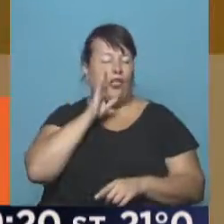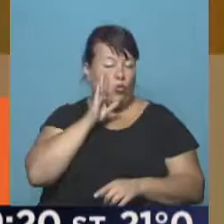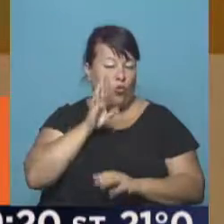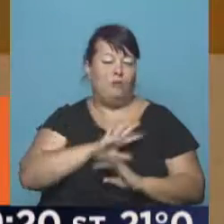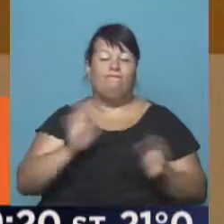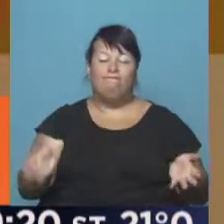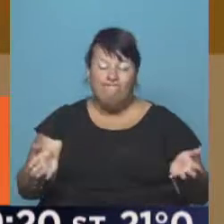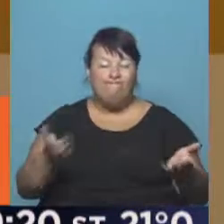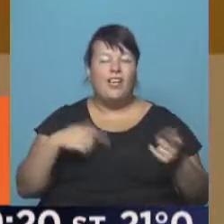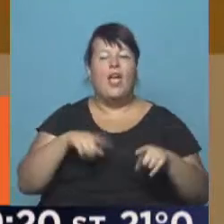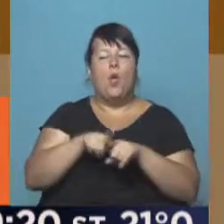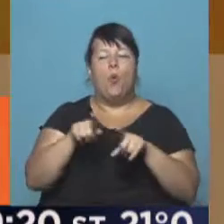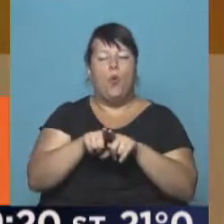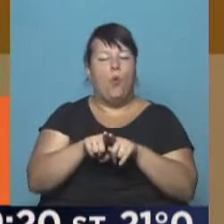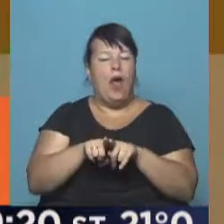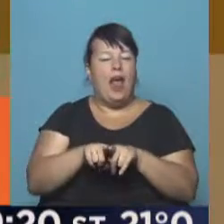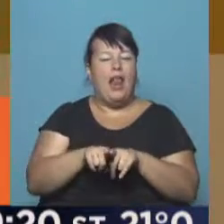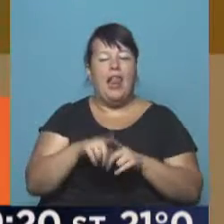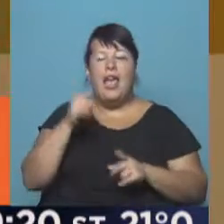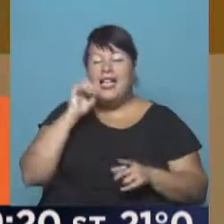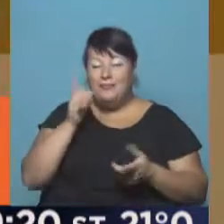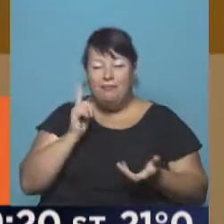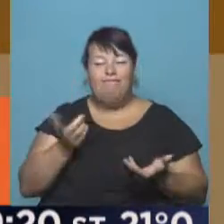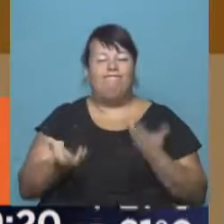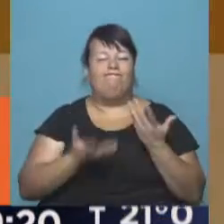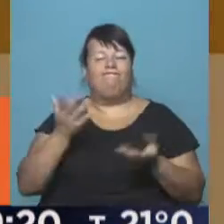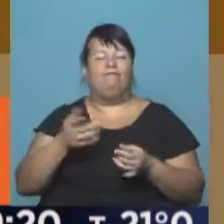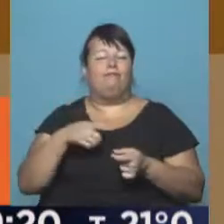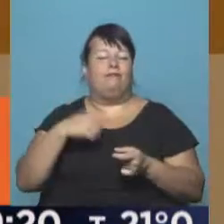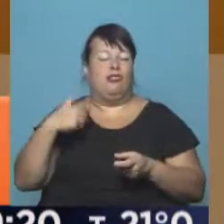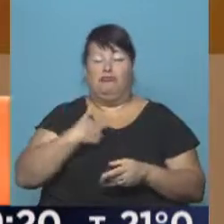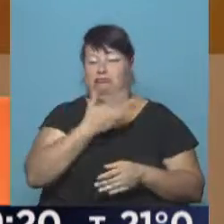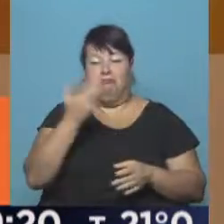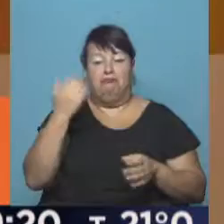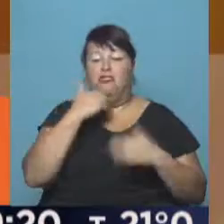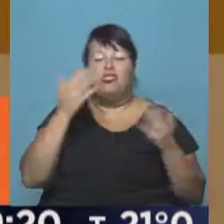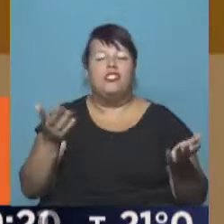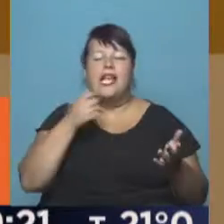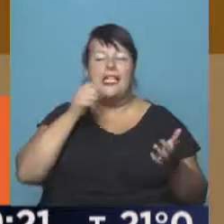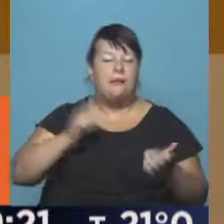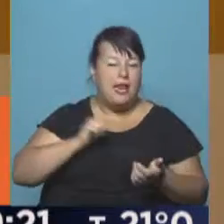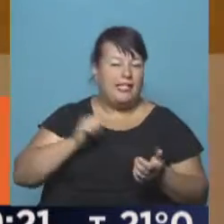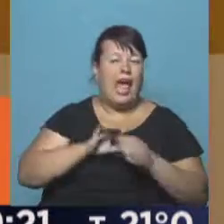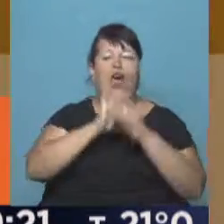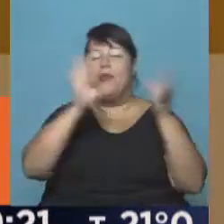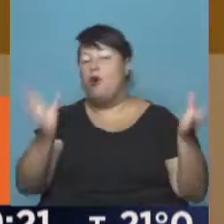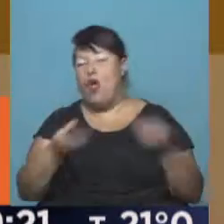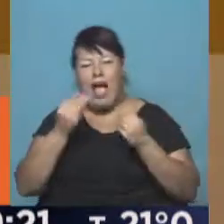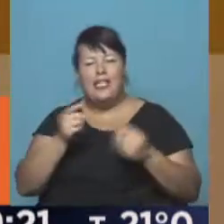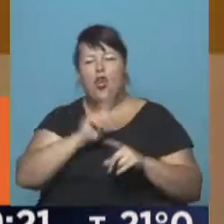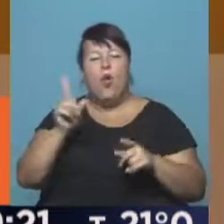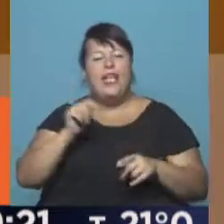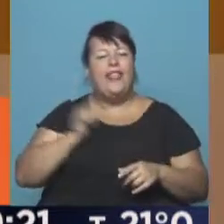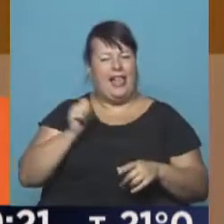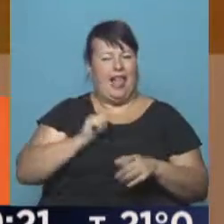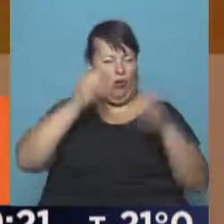Entonces estamos en un riesgo de una sociedad que no sabemos si es una dictadura o una democracia, porque no es una dictadura